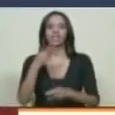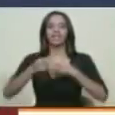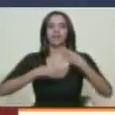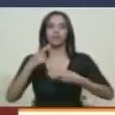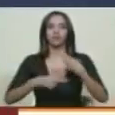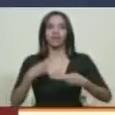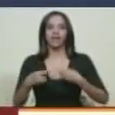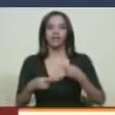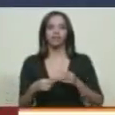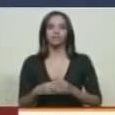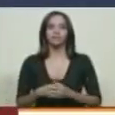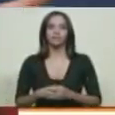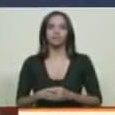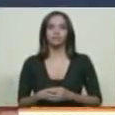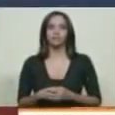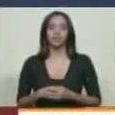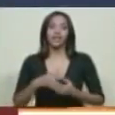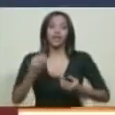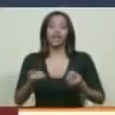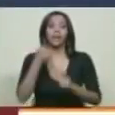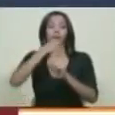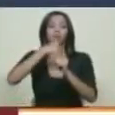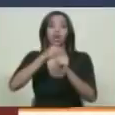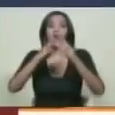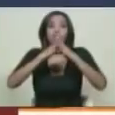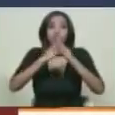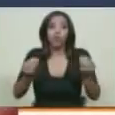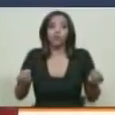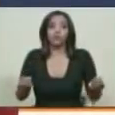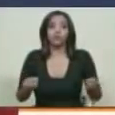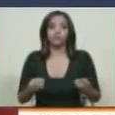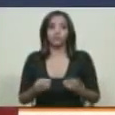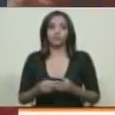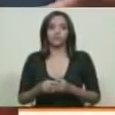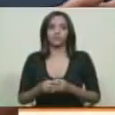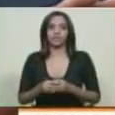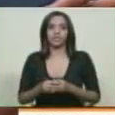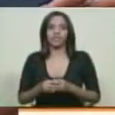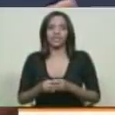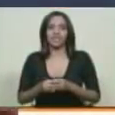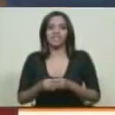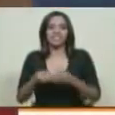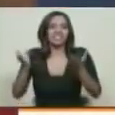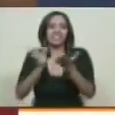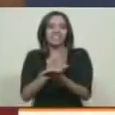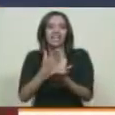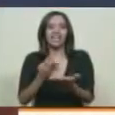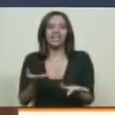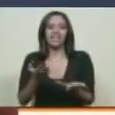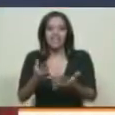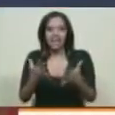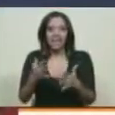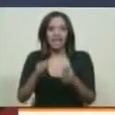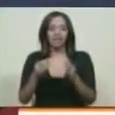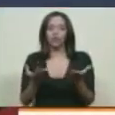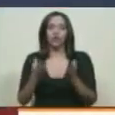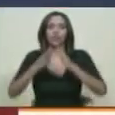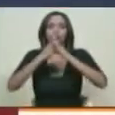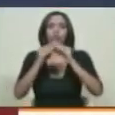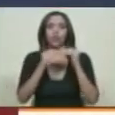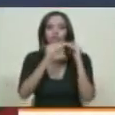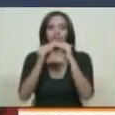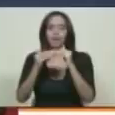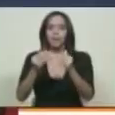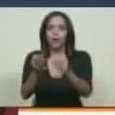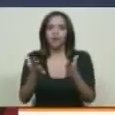revolucionaria, de lo que hemos luchado todos, sin quitarle méritos a nadie. Lo que hemos luchado todos y todas.